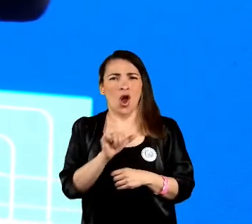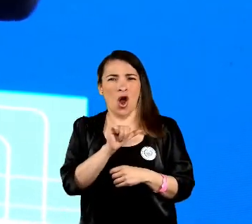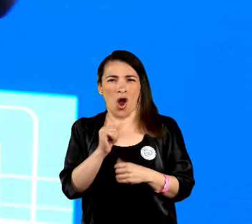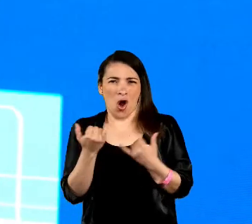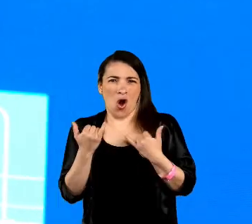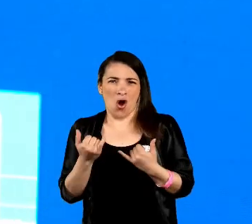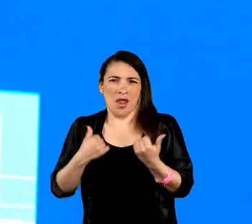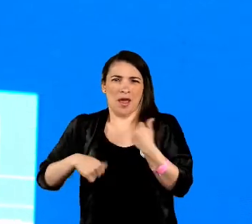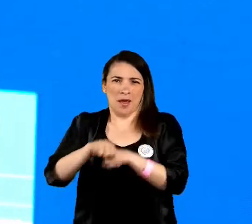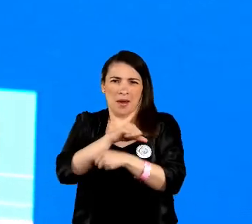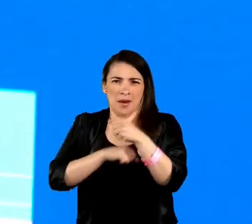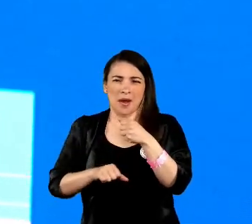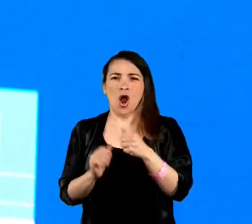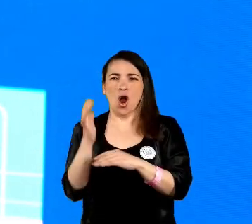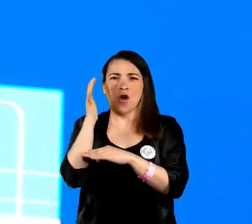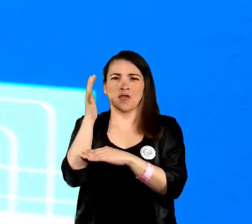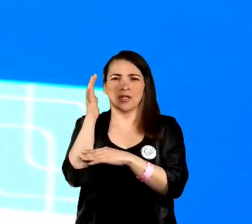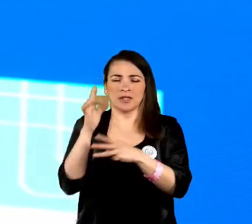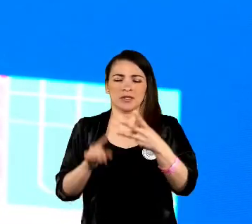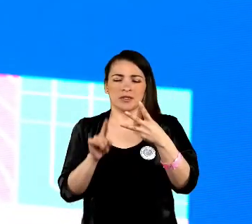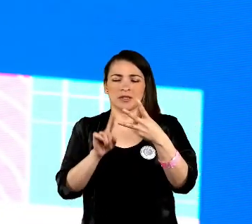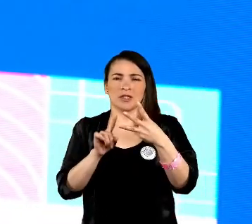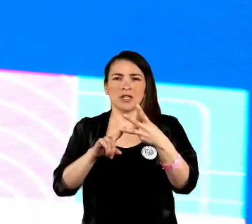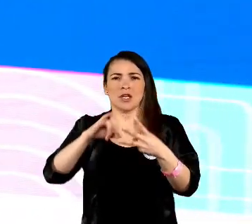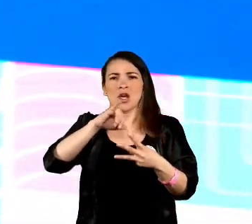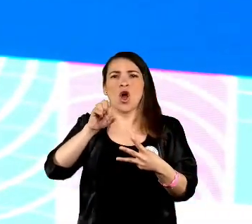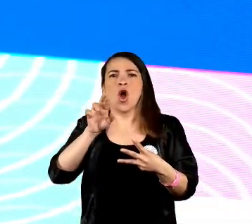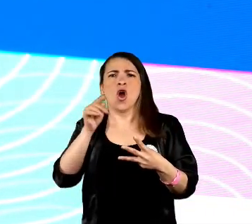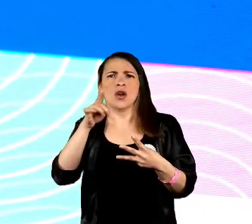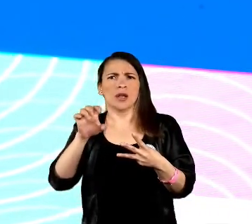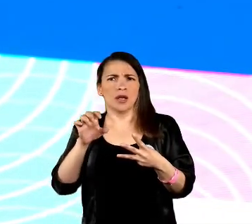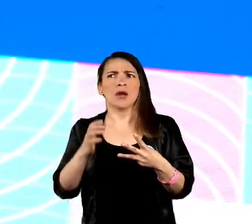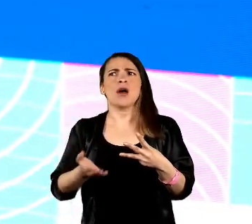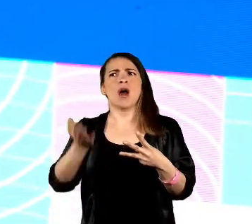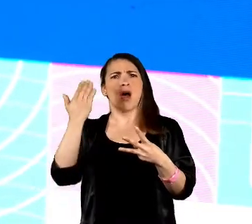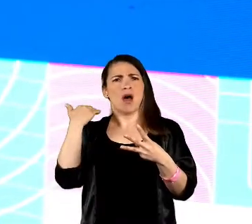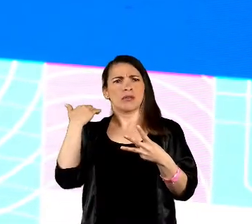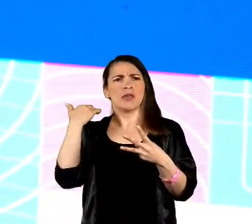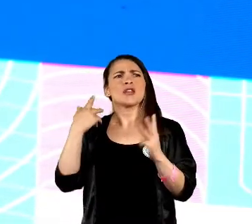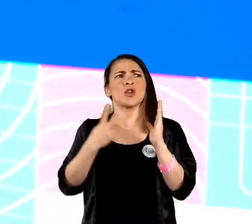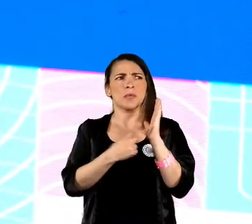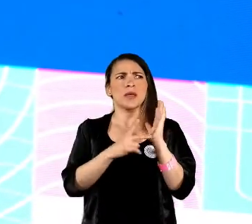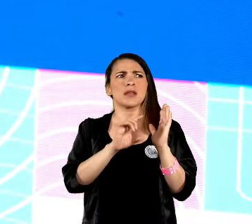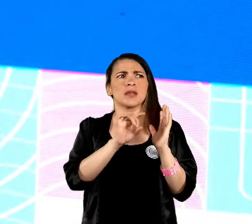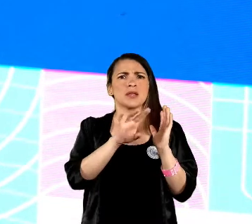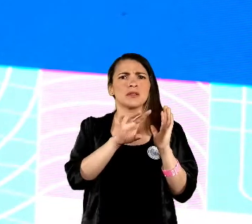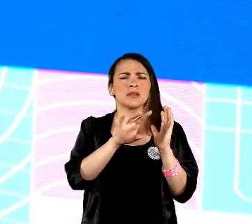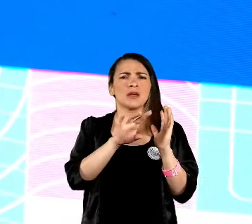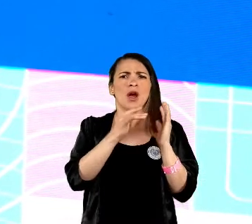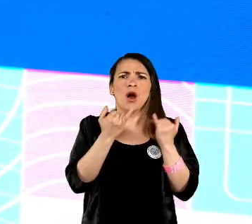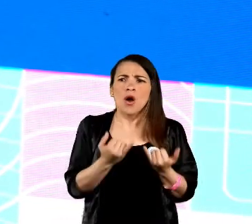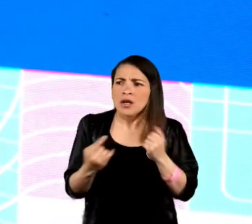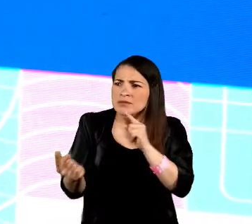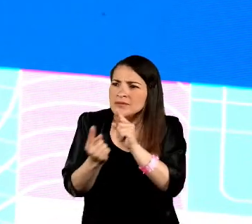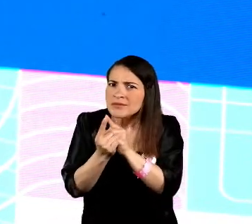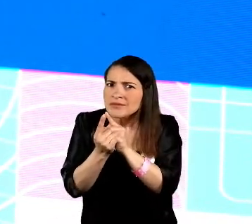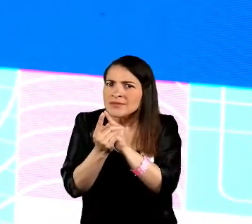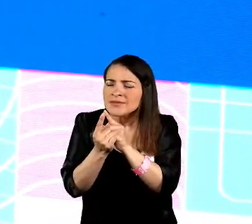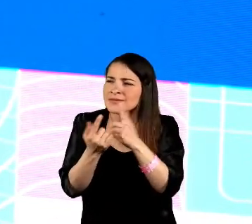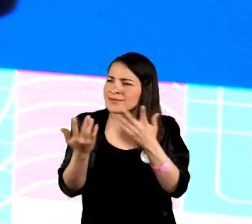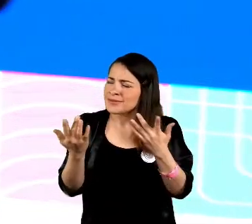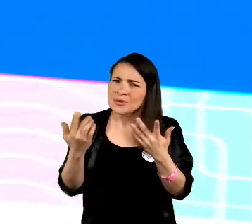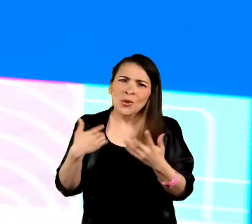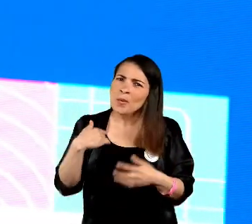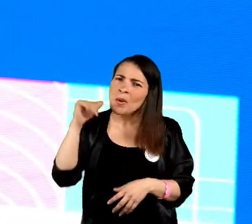Jorge me había cruzado donde Bauer en México en el 2015 y hasta el día de hoy no me acordaba Quiénes éramos o sea y te